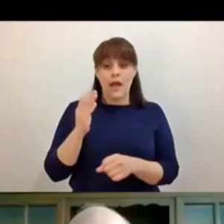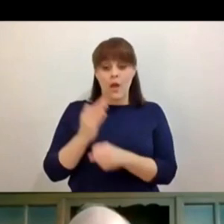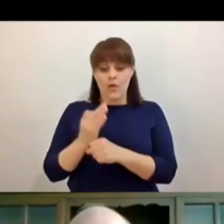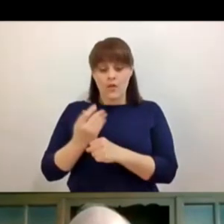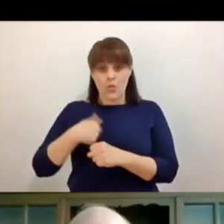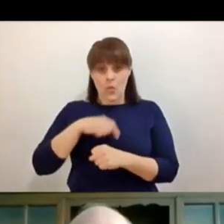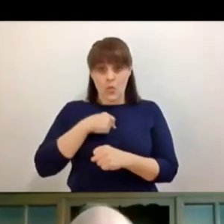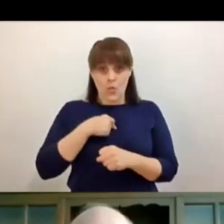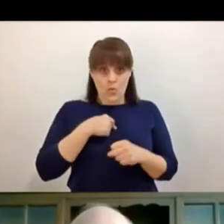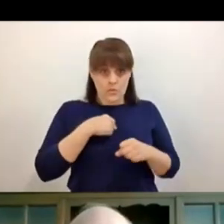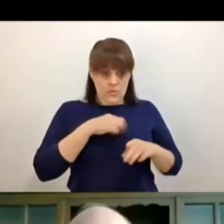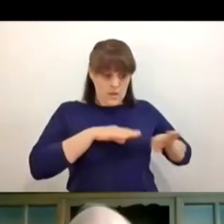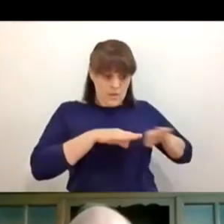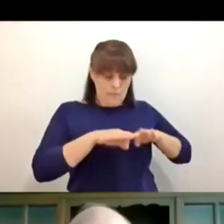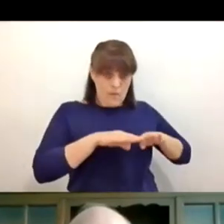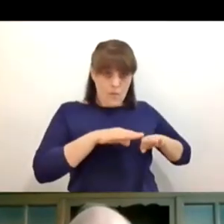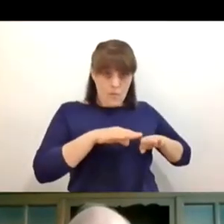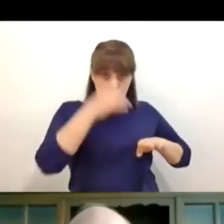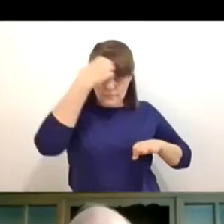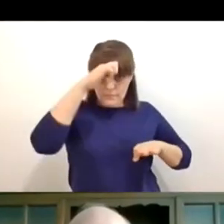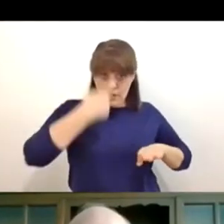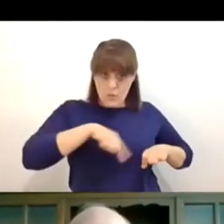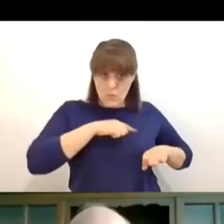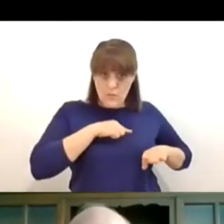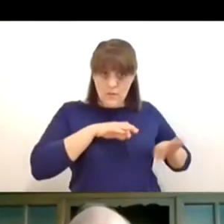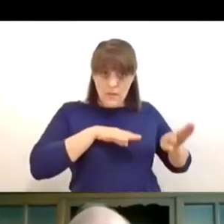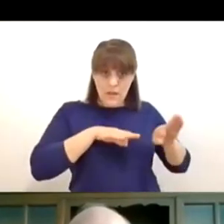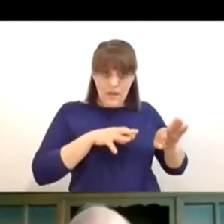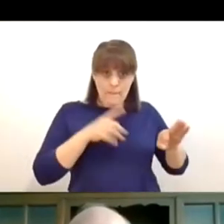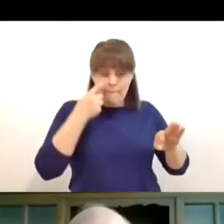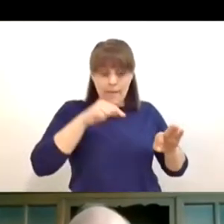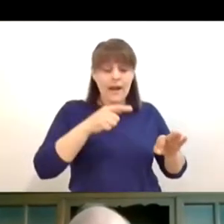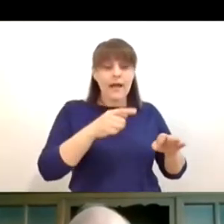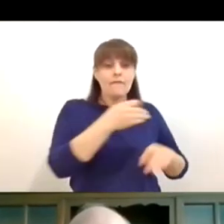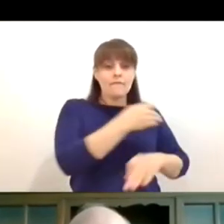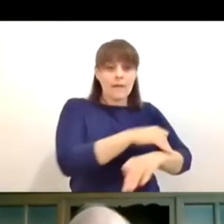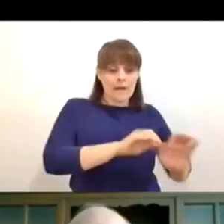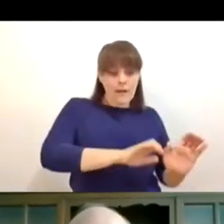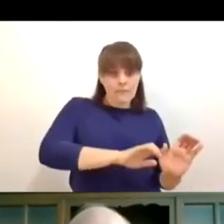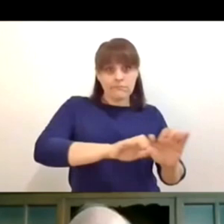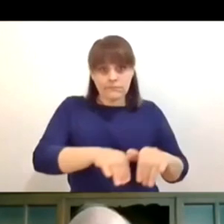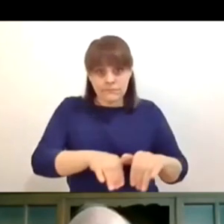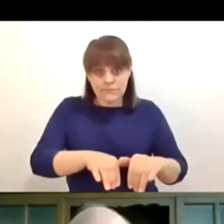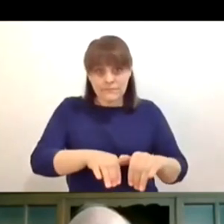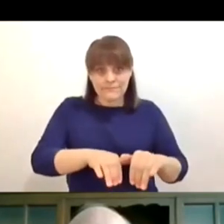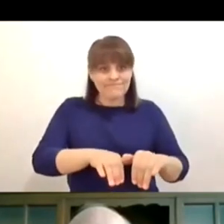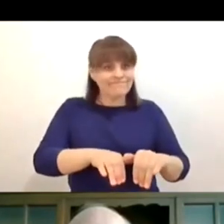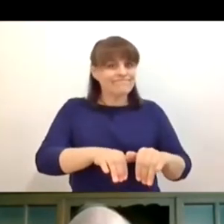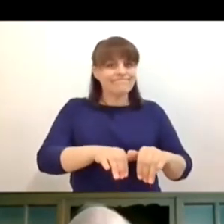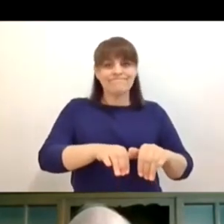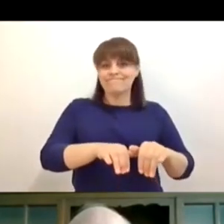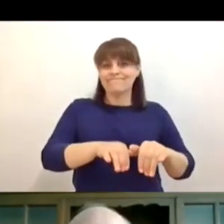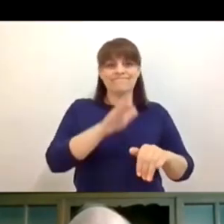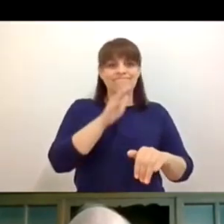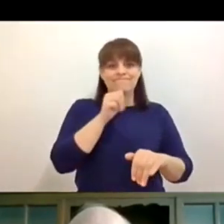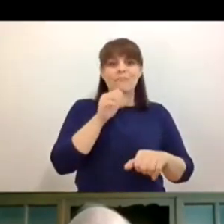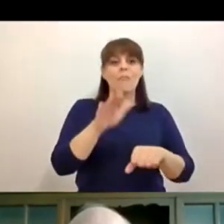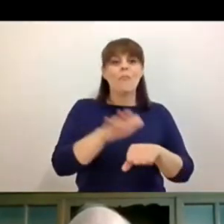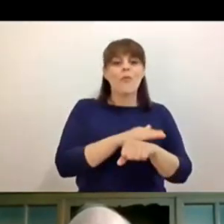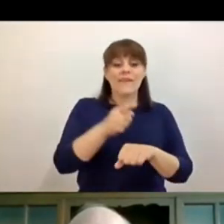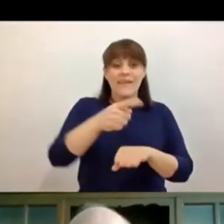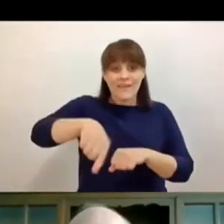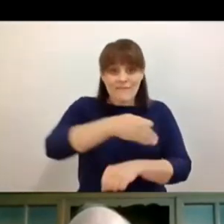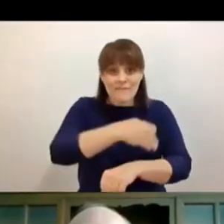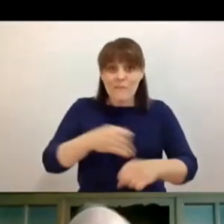en muchas veces, viable. Mamá o papá pertenecen a un grupo delictivo también. El adolescente o la adolescente deja